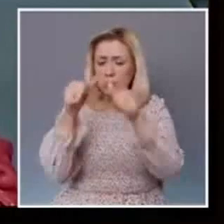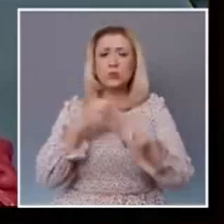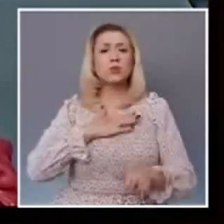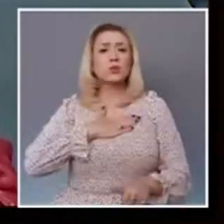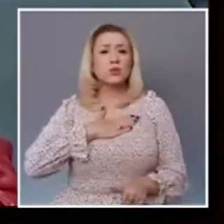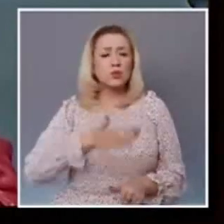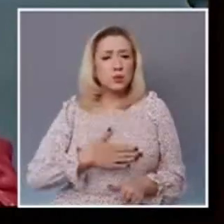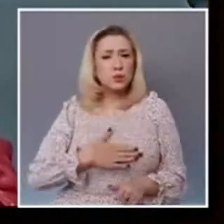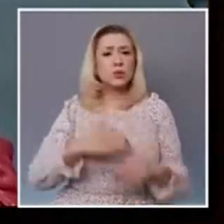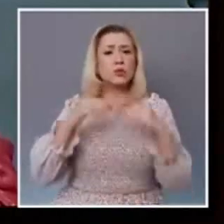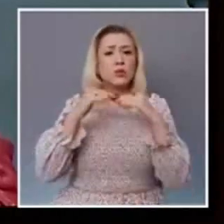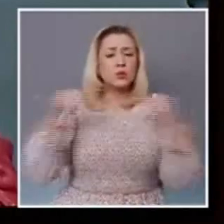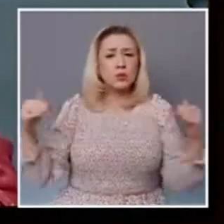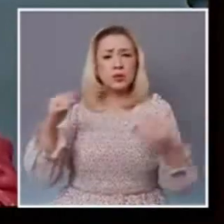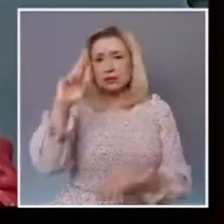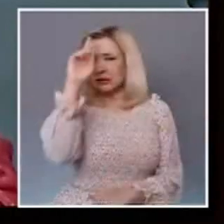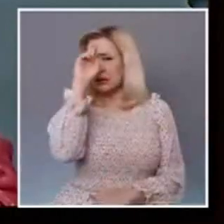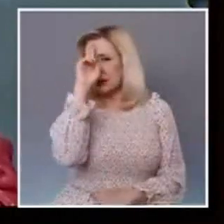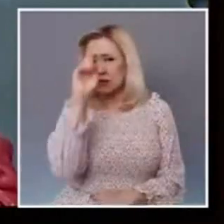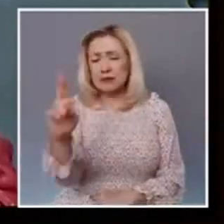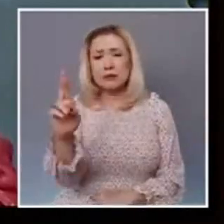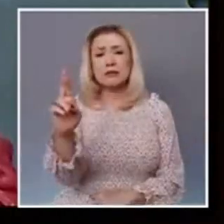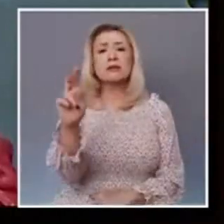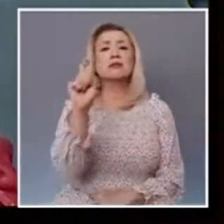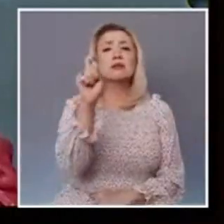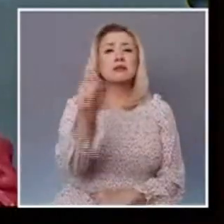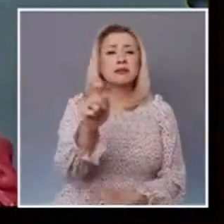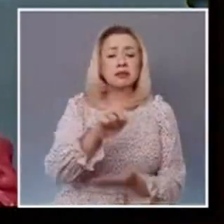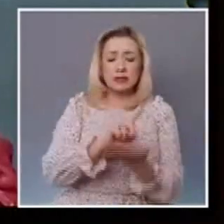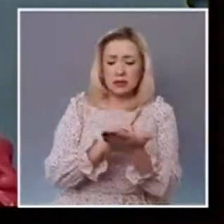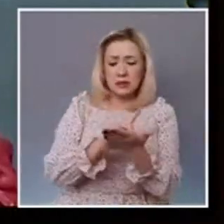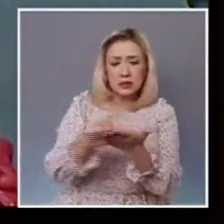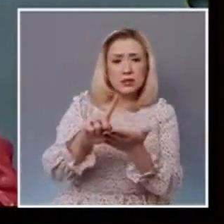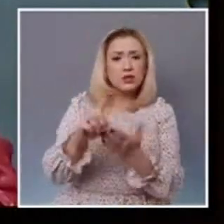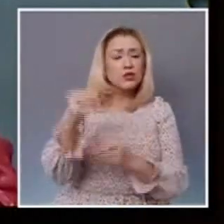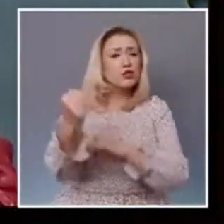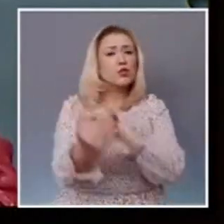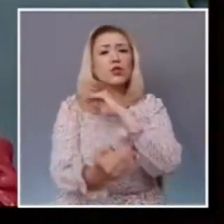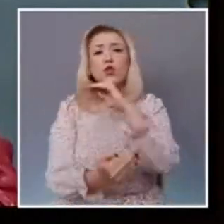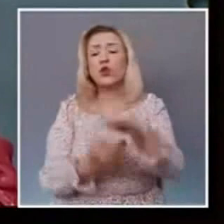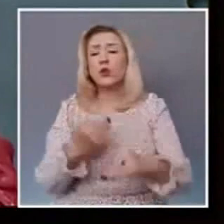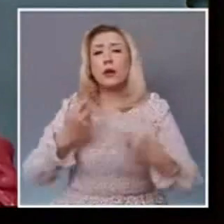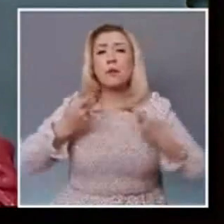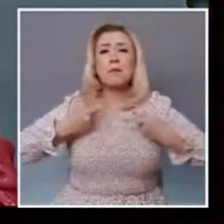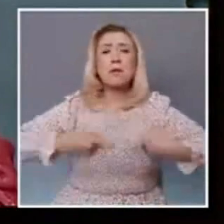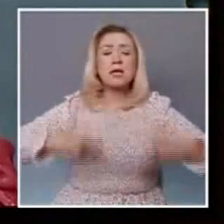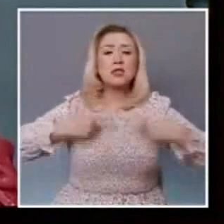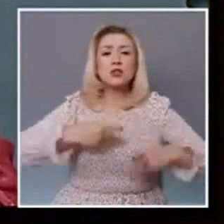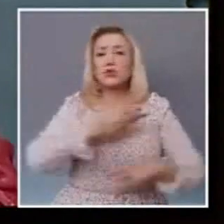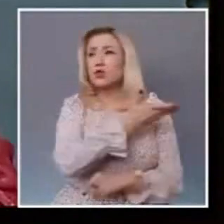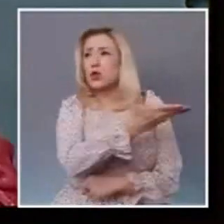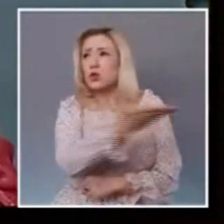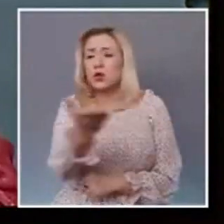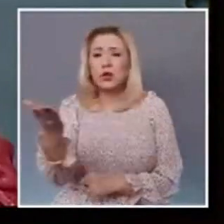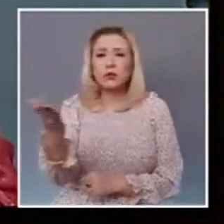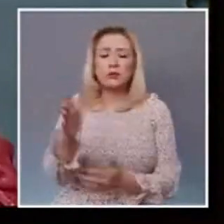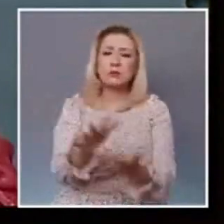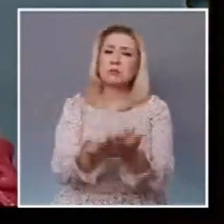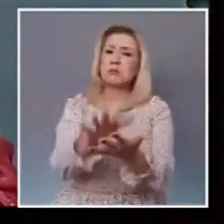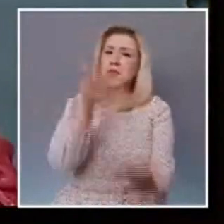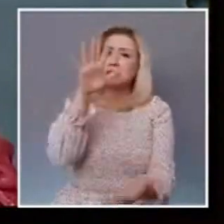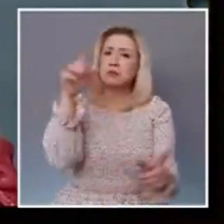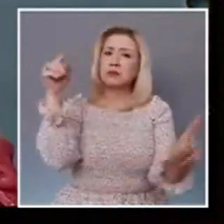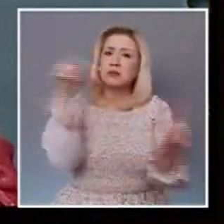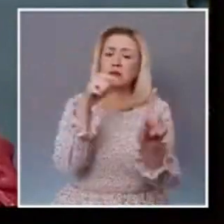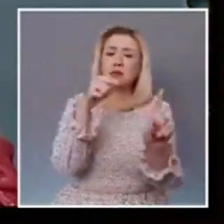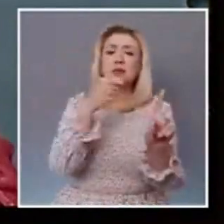y el respeto a los derechos de todas las personas y especialmente de las